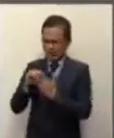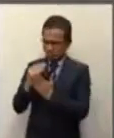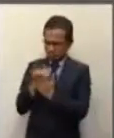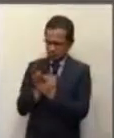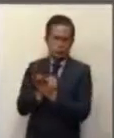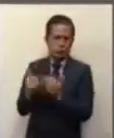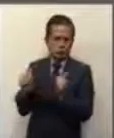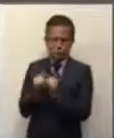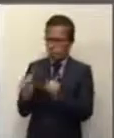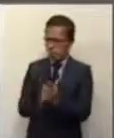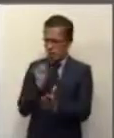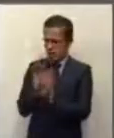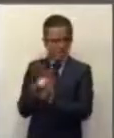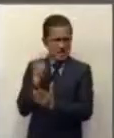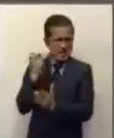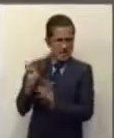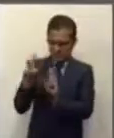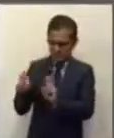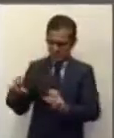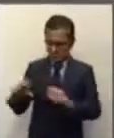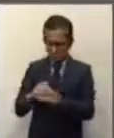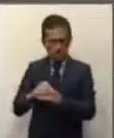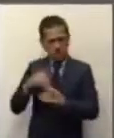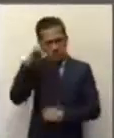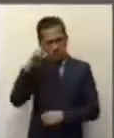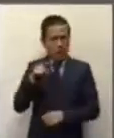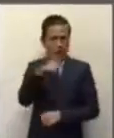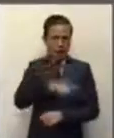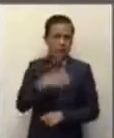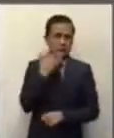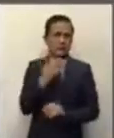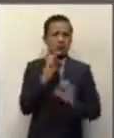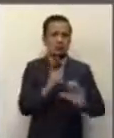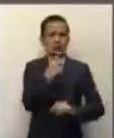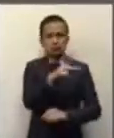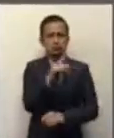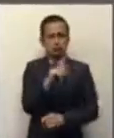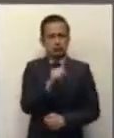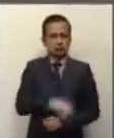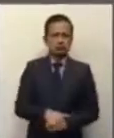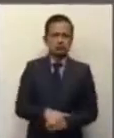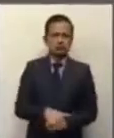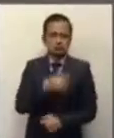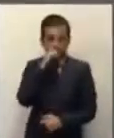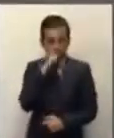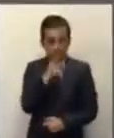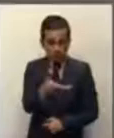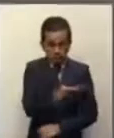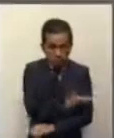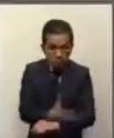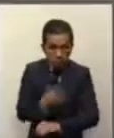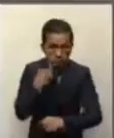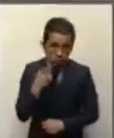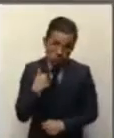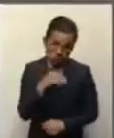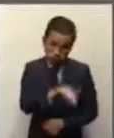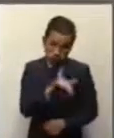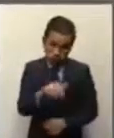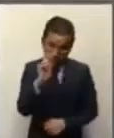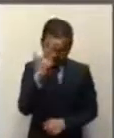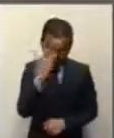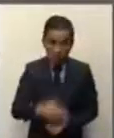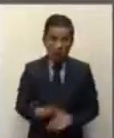en la legislación en la materia para salvaguardar los datos personales. Nada más les recuerdo, compañeros diputados, en el